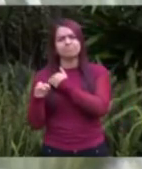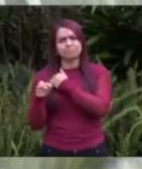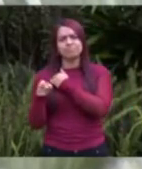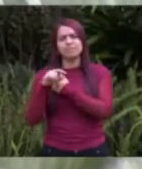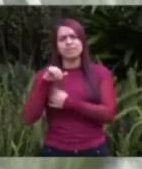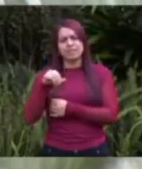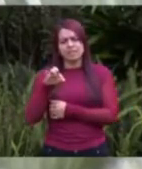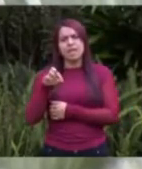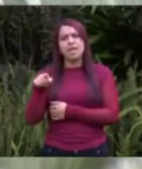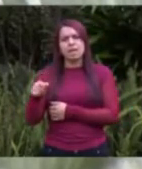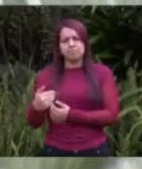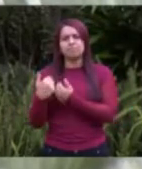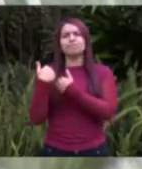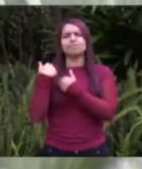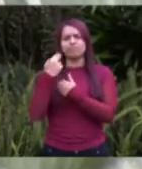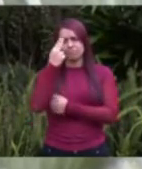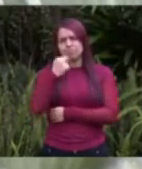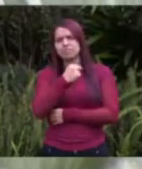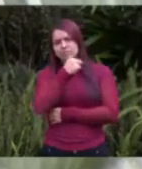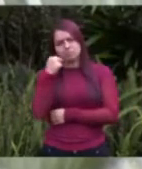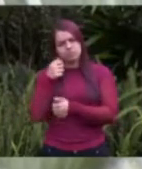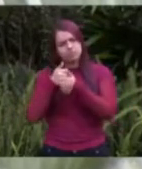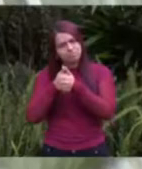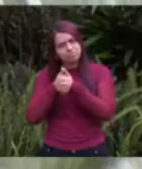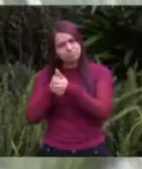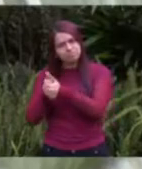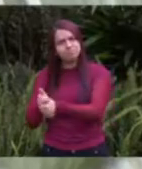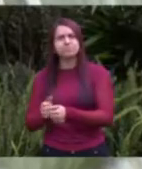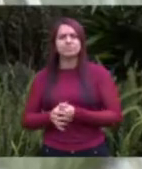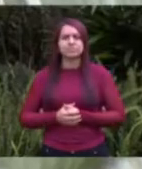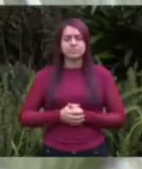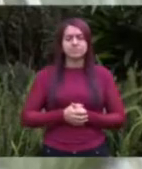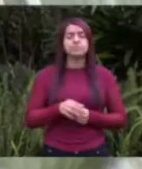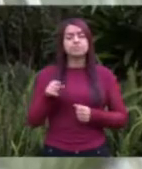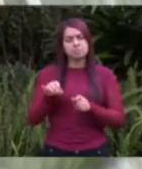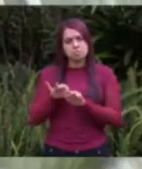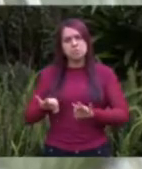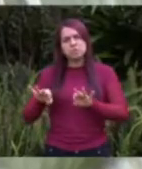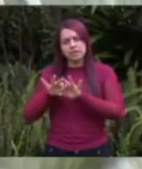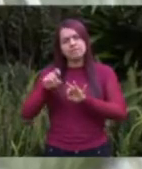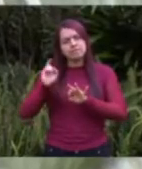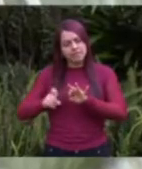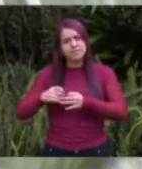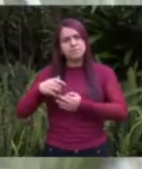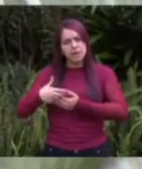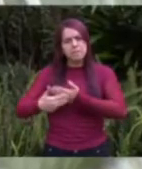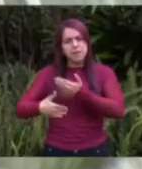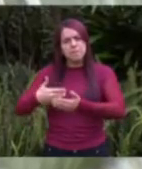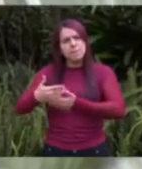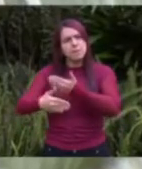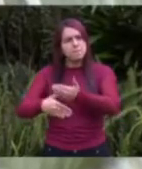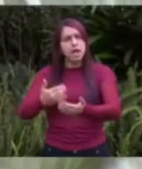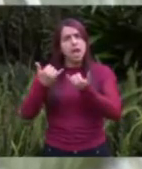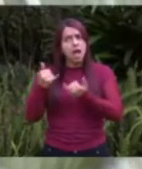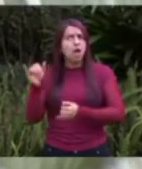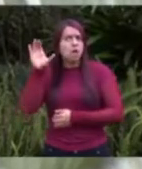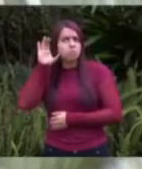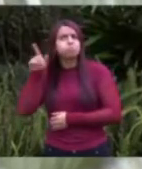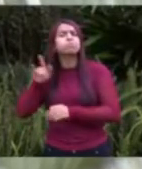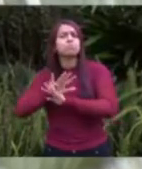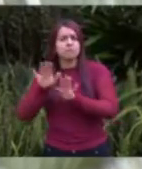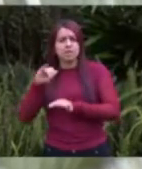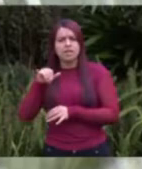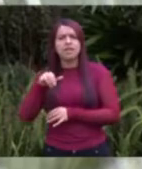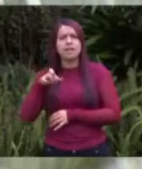puede comprometerse a acompañar, y la necesidad de avanzar, como ya lo está haciendo la JEP, en el macrocaso